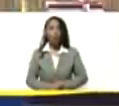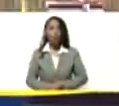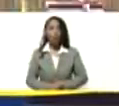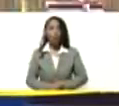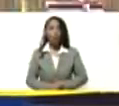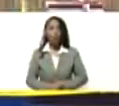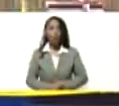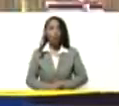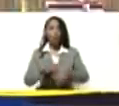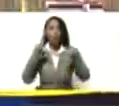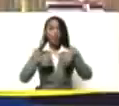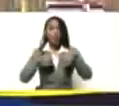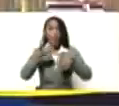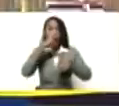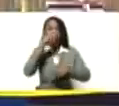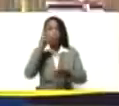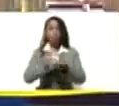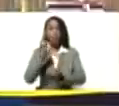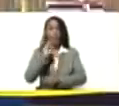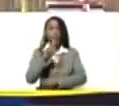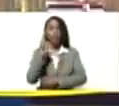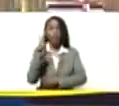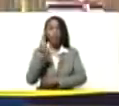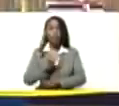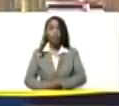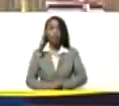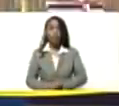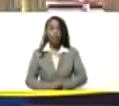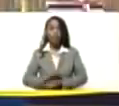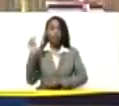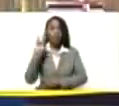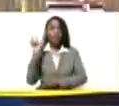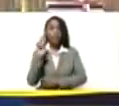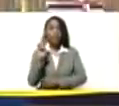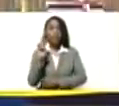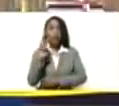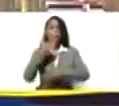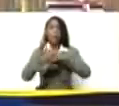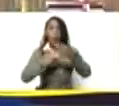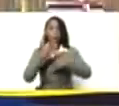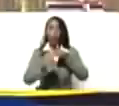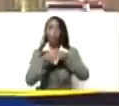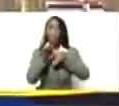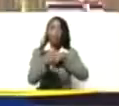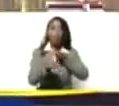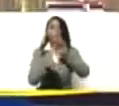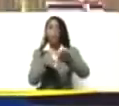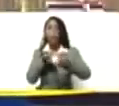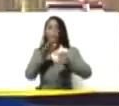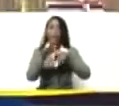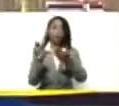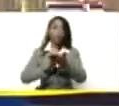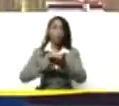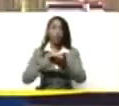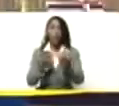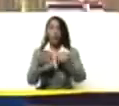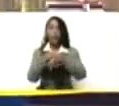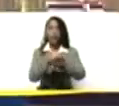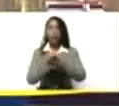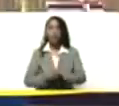y este año 2021 venezuela fue dando pasos de una recuperación integral